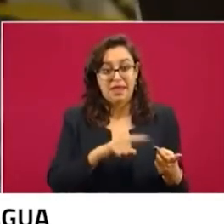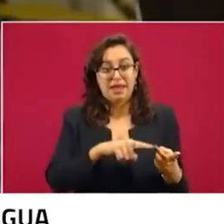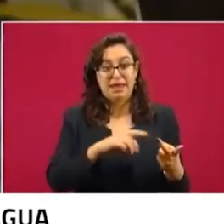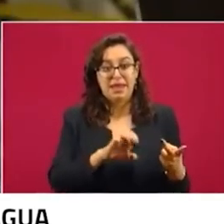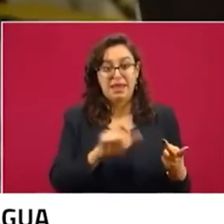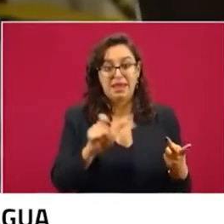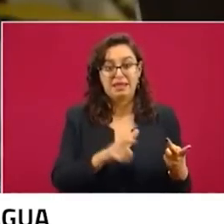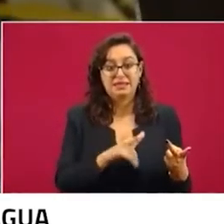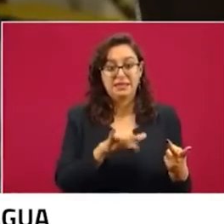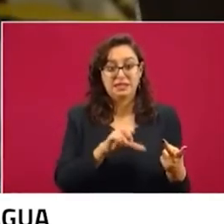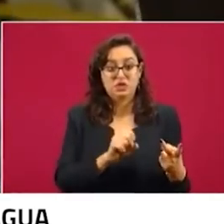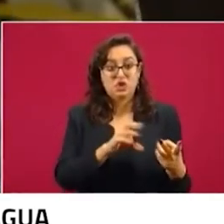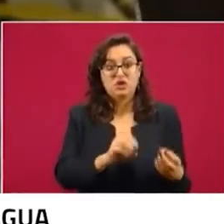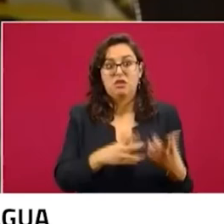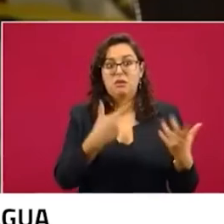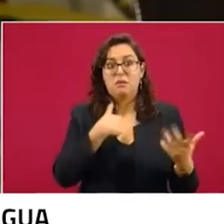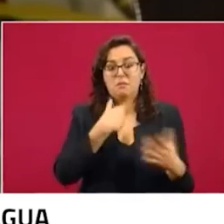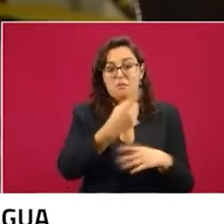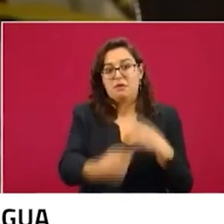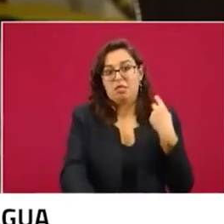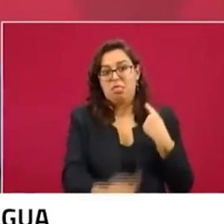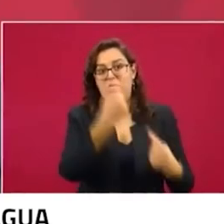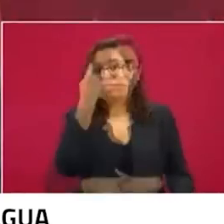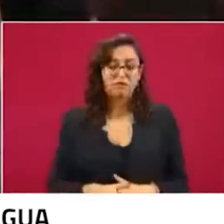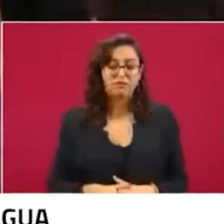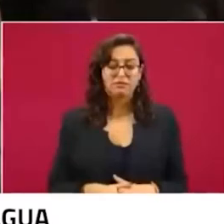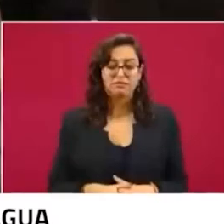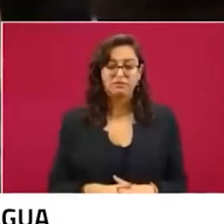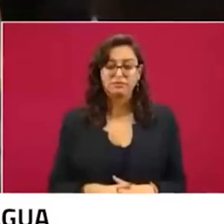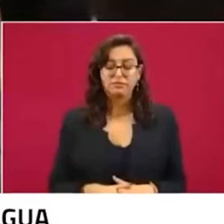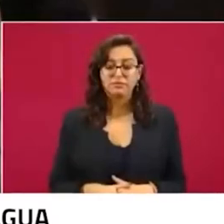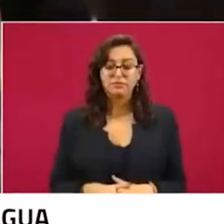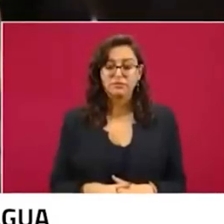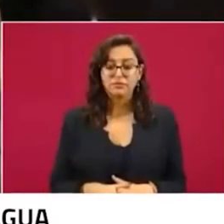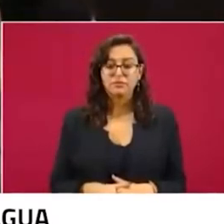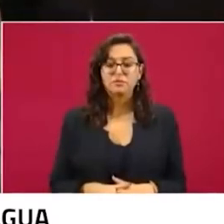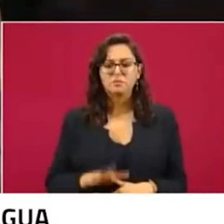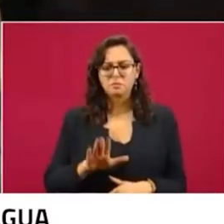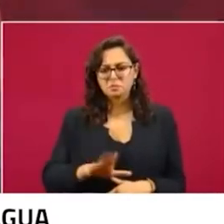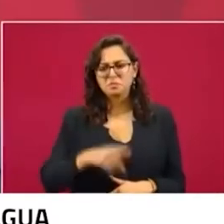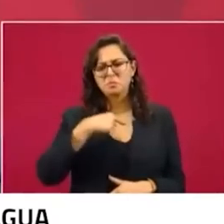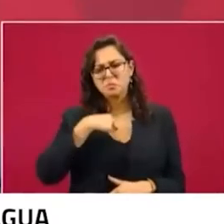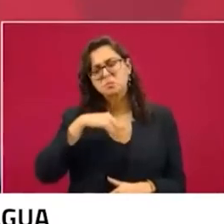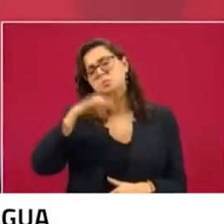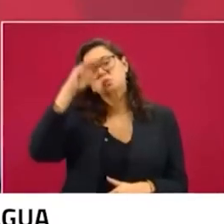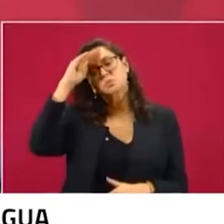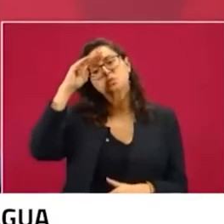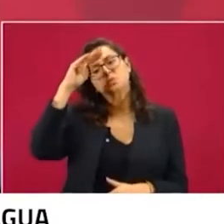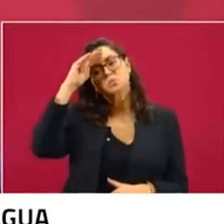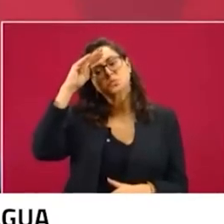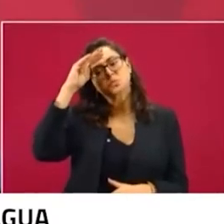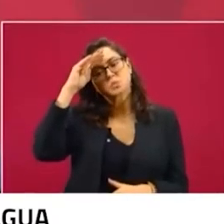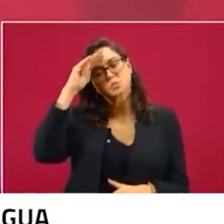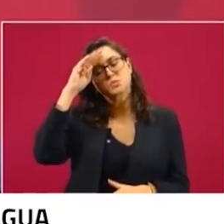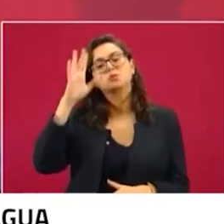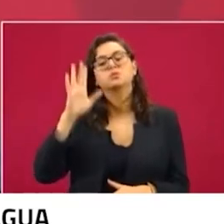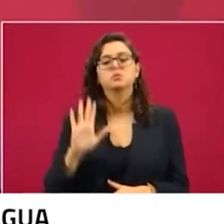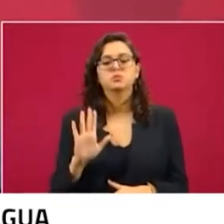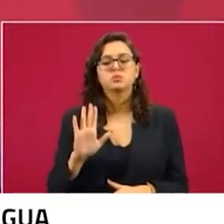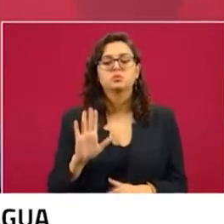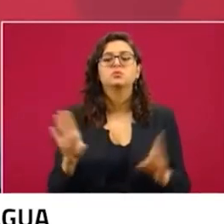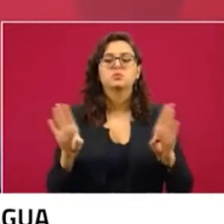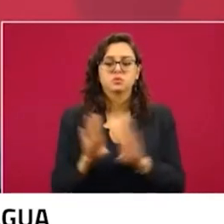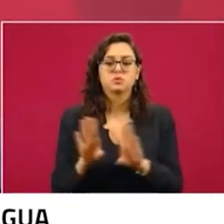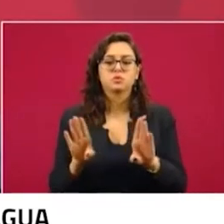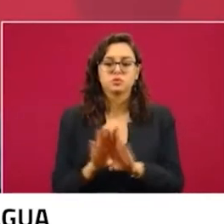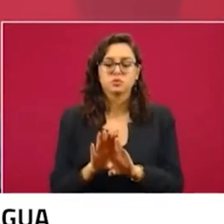ocupando de los damnificados de mi estado no lo estoy analizando lo estoy viendo cómo se